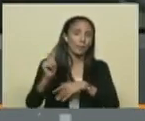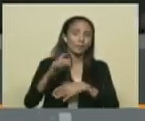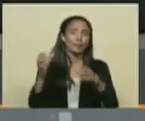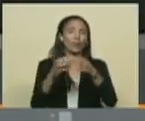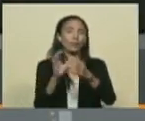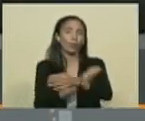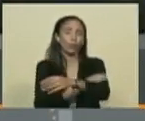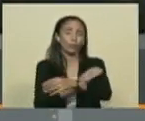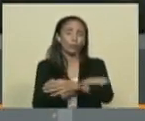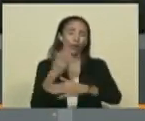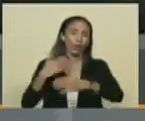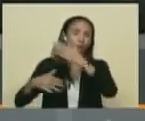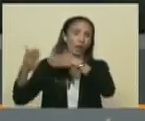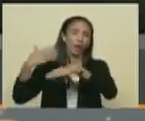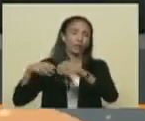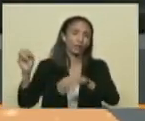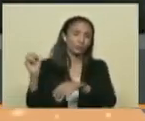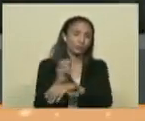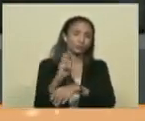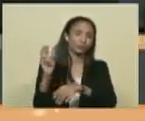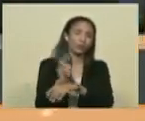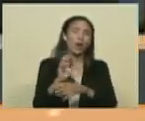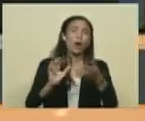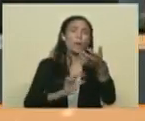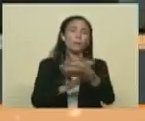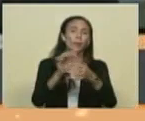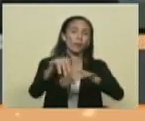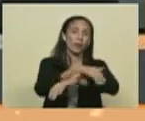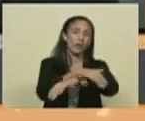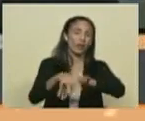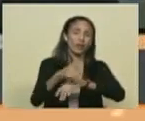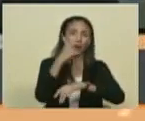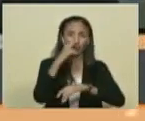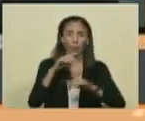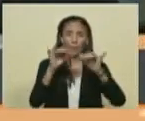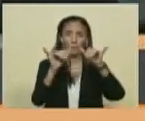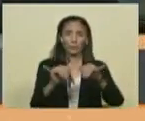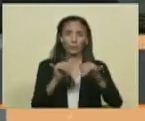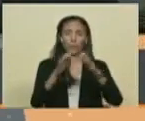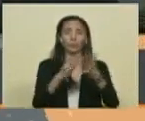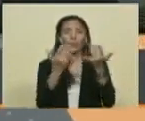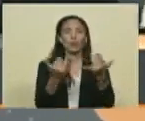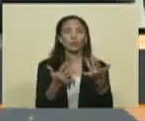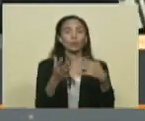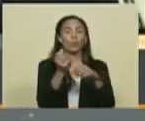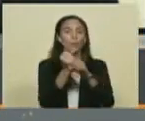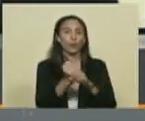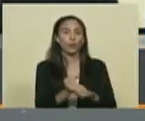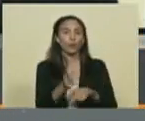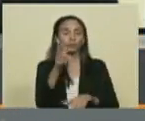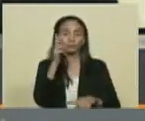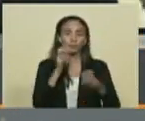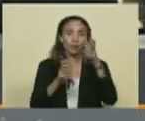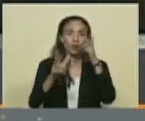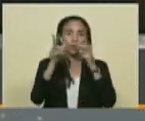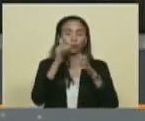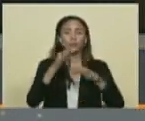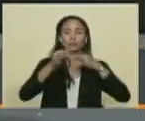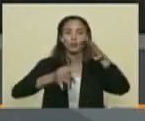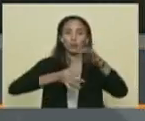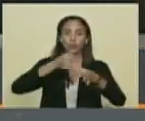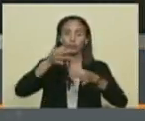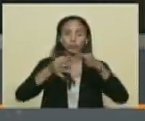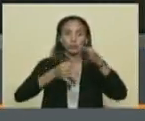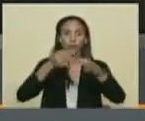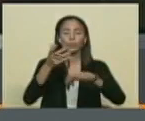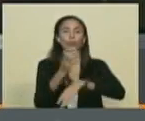derecha, materializada quizás en las guarimbas de este año 2017. Vamos entonces a escuchar la